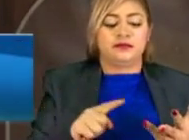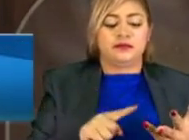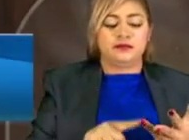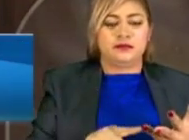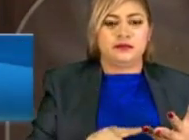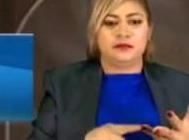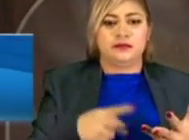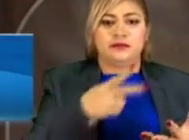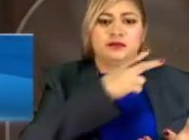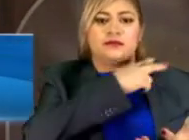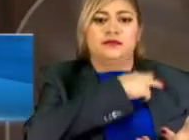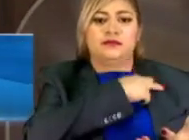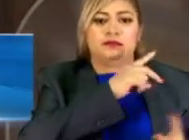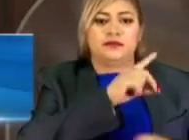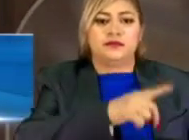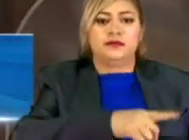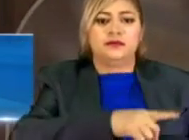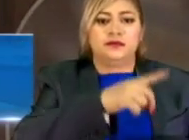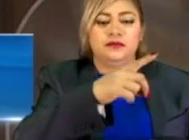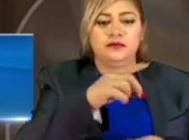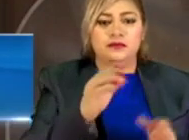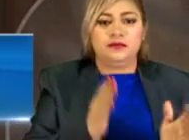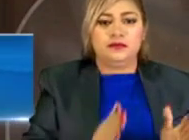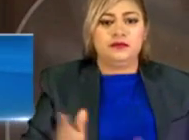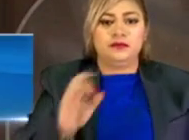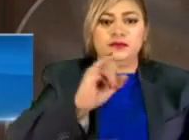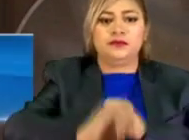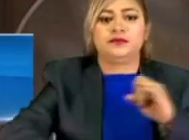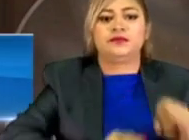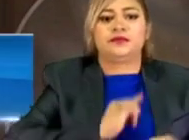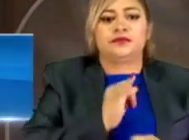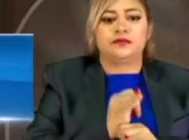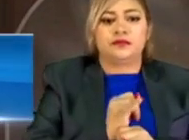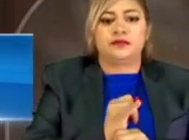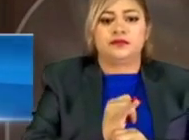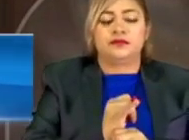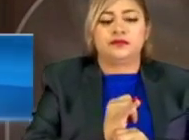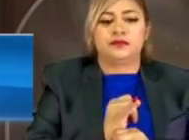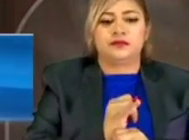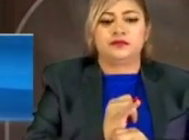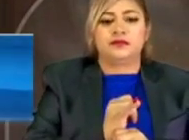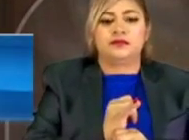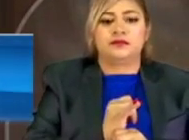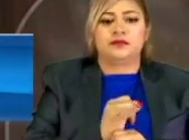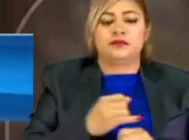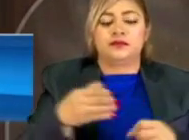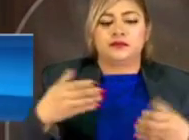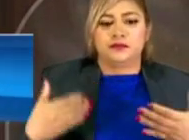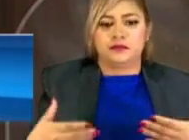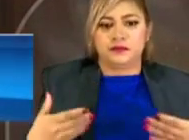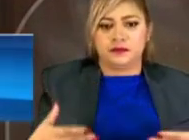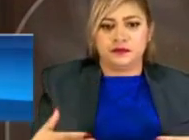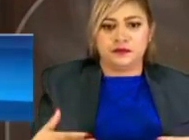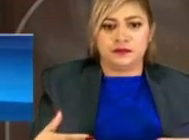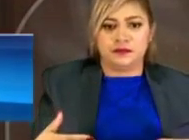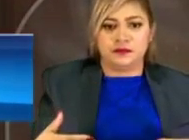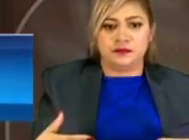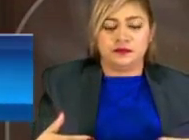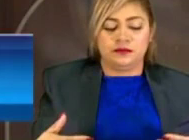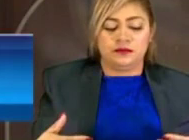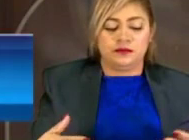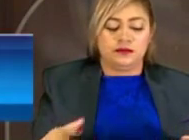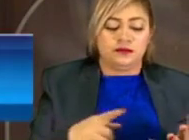jefe de misiones diplomáticas y organismos internacionales acreditados en la República de Panamá,